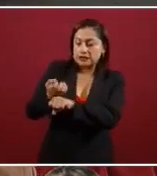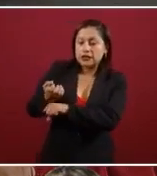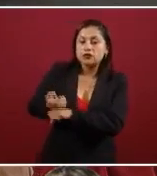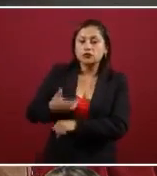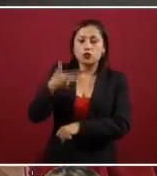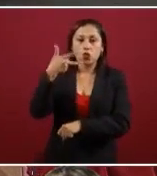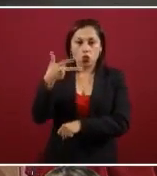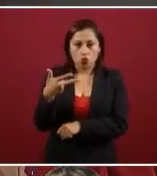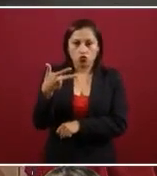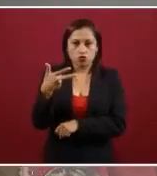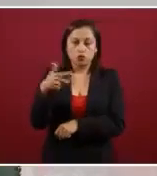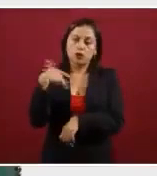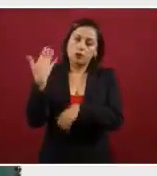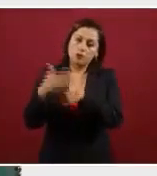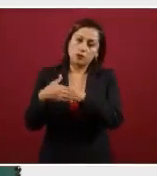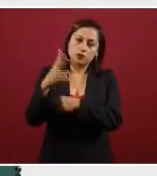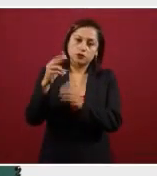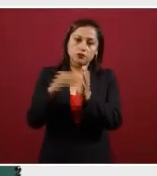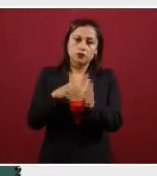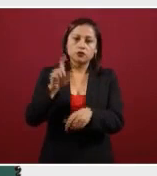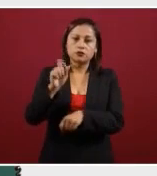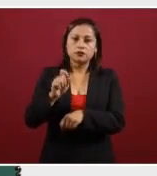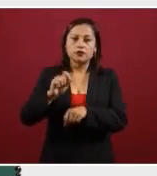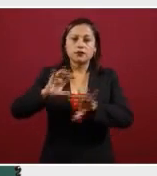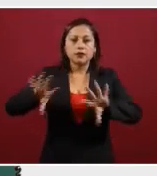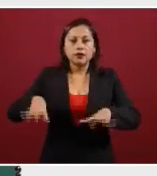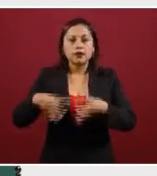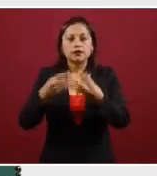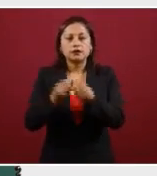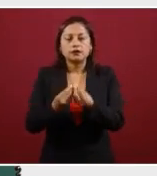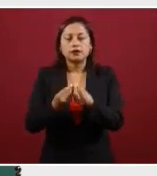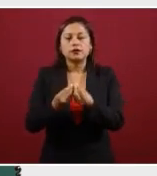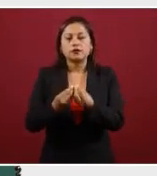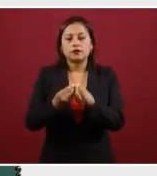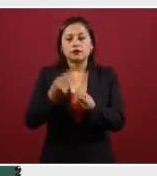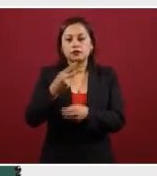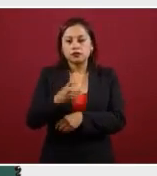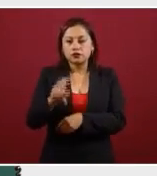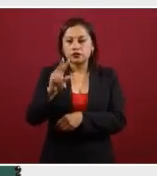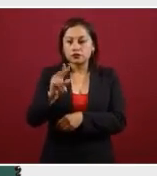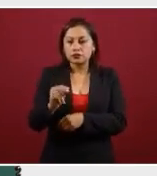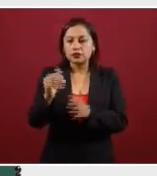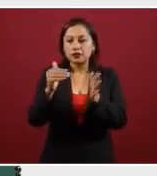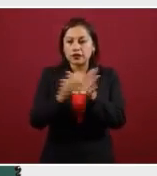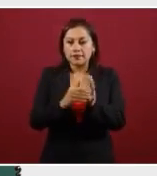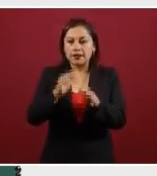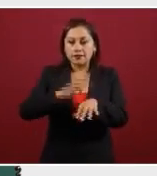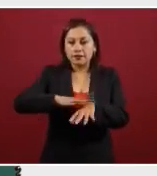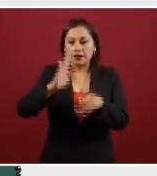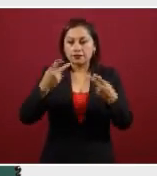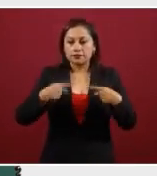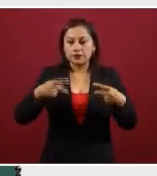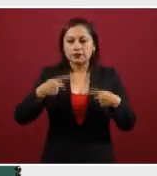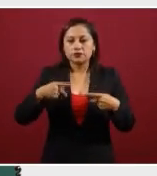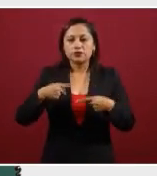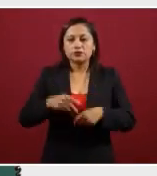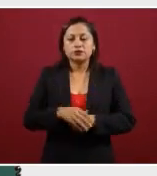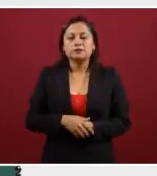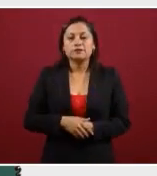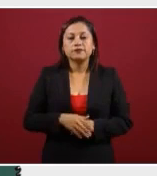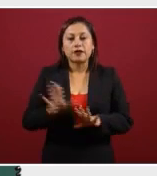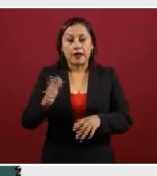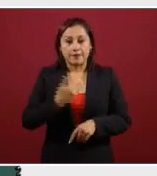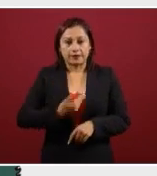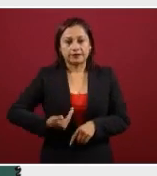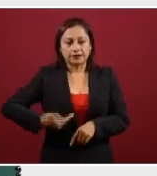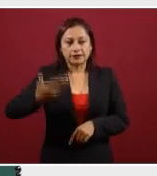viene completar con 180 mil sembradoras y sembradoras más. Nuestro presidente ya comentó,